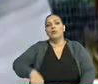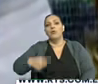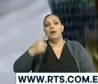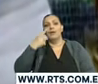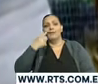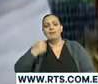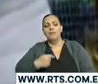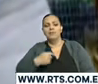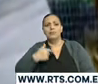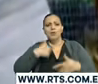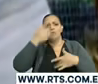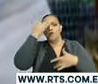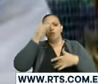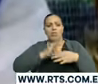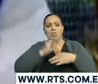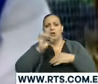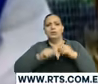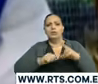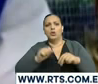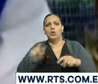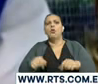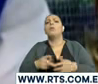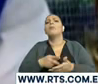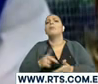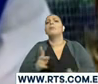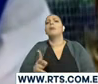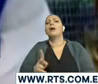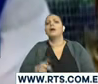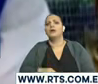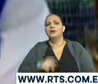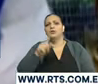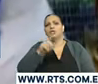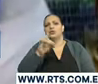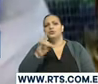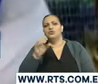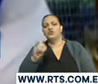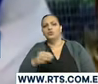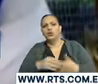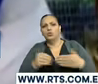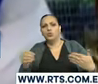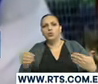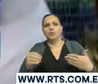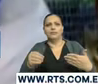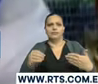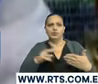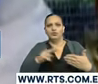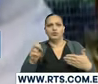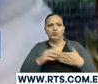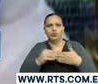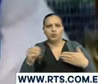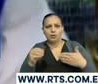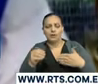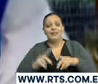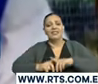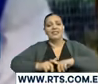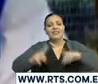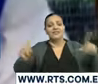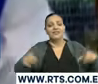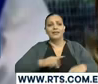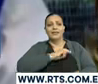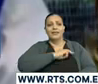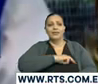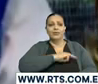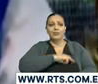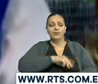$200, $180. Acá las pruebas tienen un costo de $25. Si ahí hay un sobreprecio, que determinen las autoridades. Yo